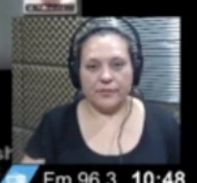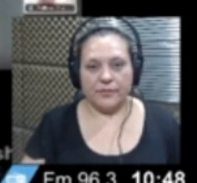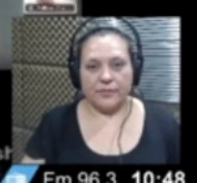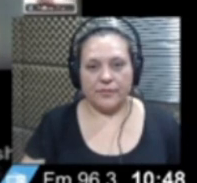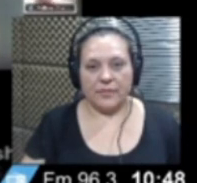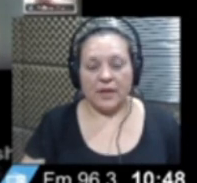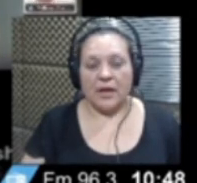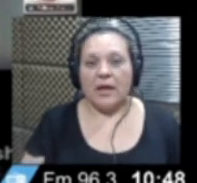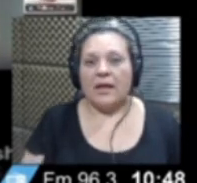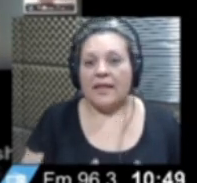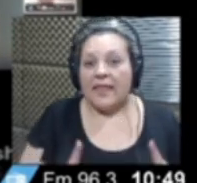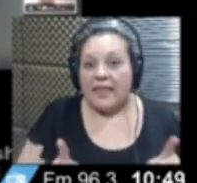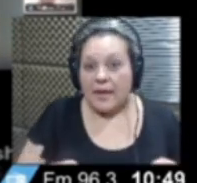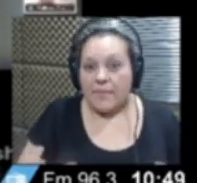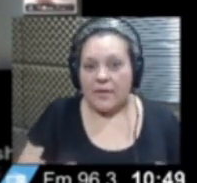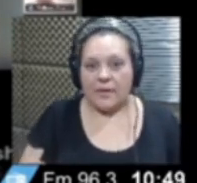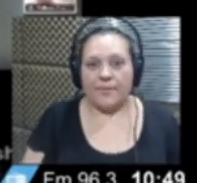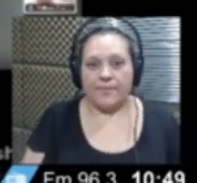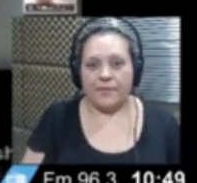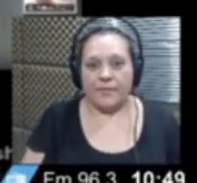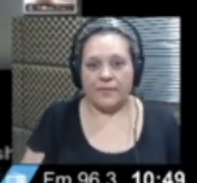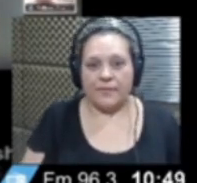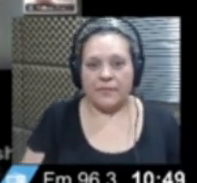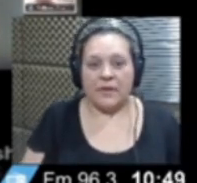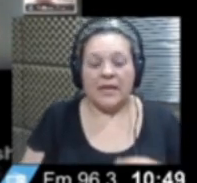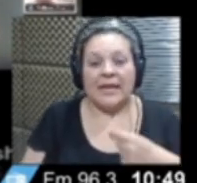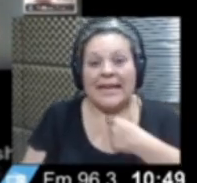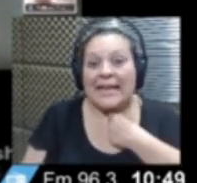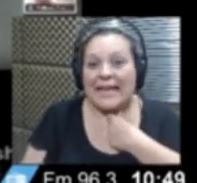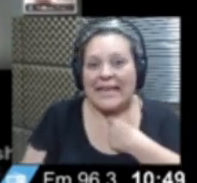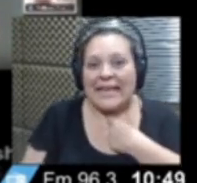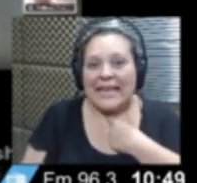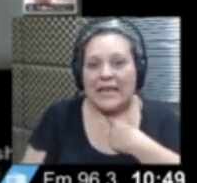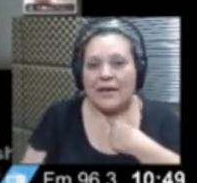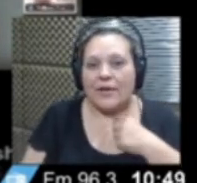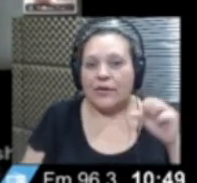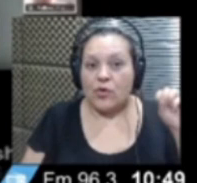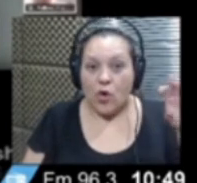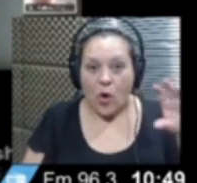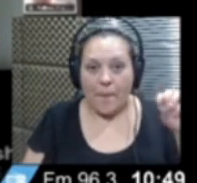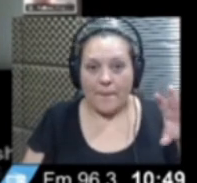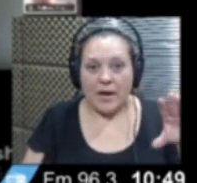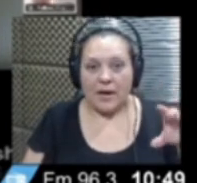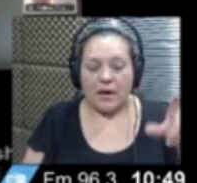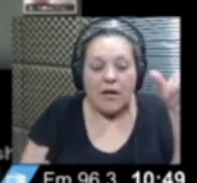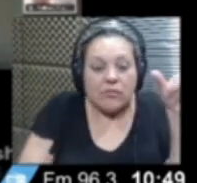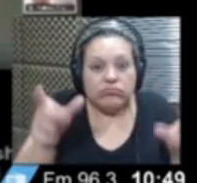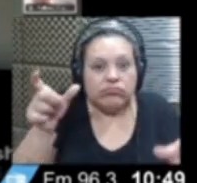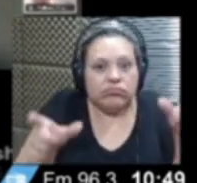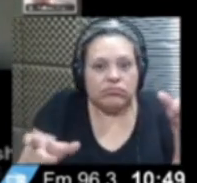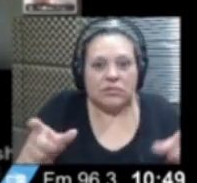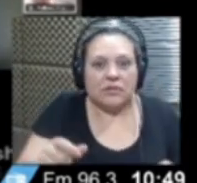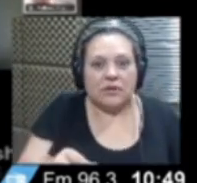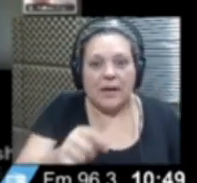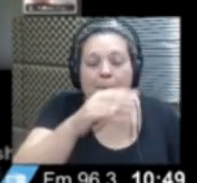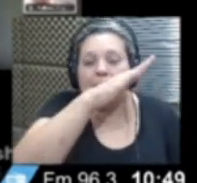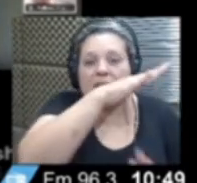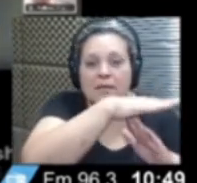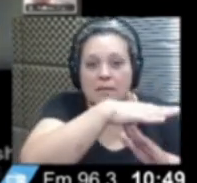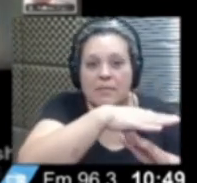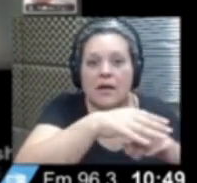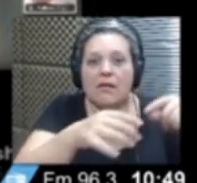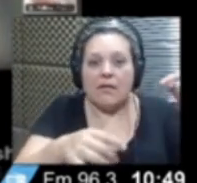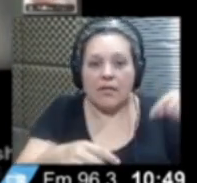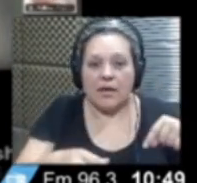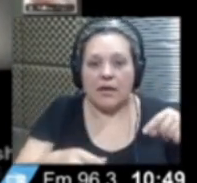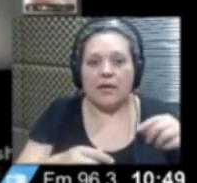Quiero nombrar a los principales mentores de la Cuarta Internacional Panafricanista,